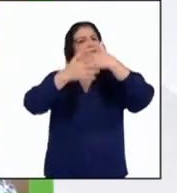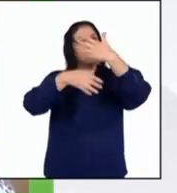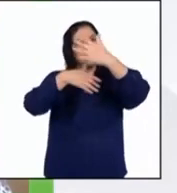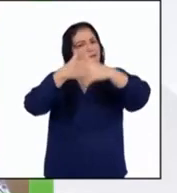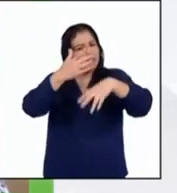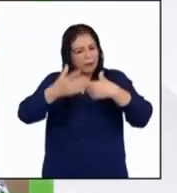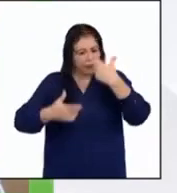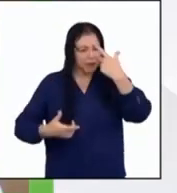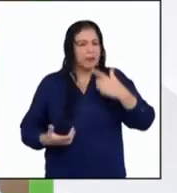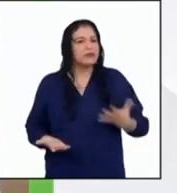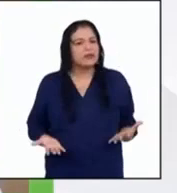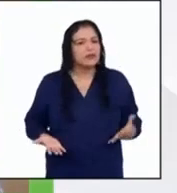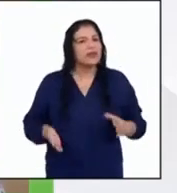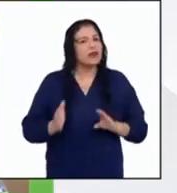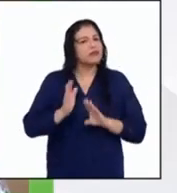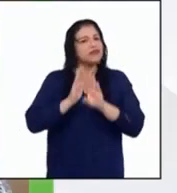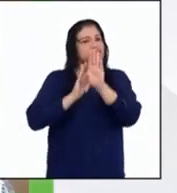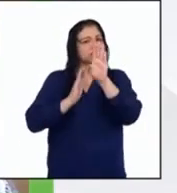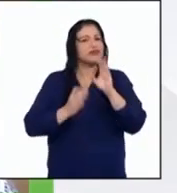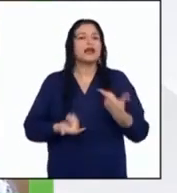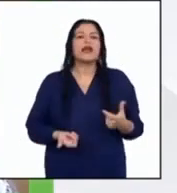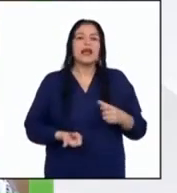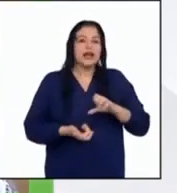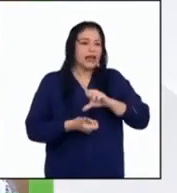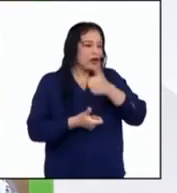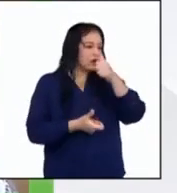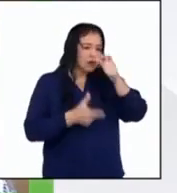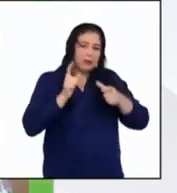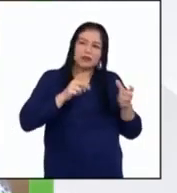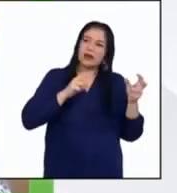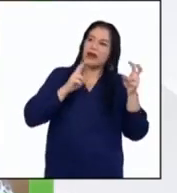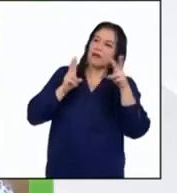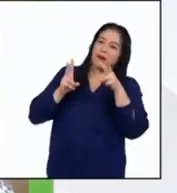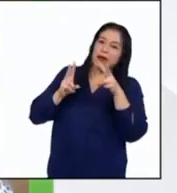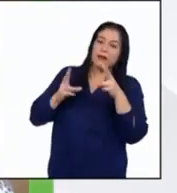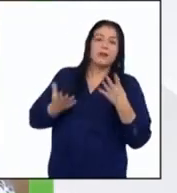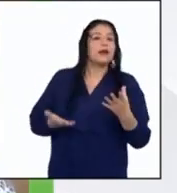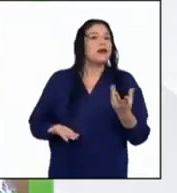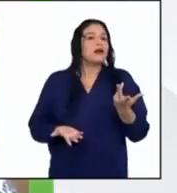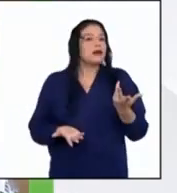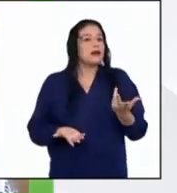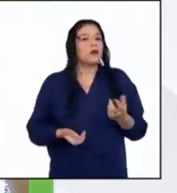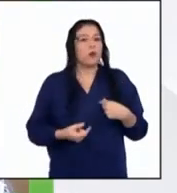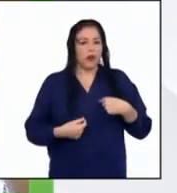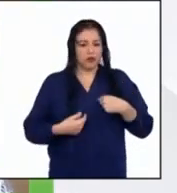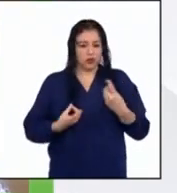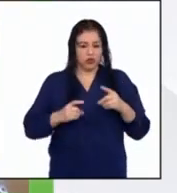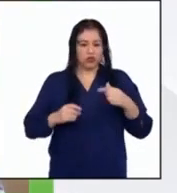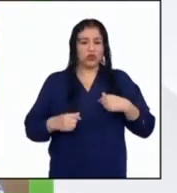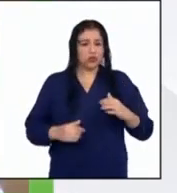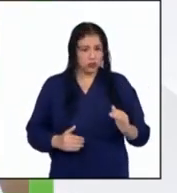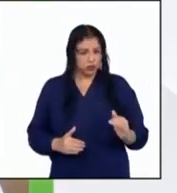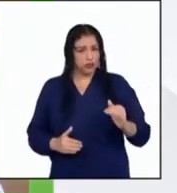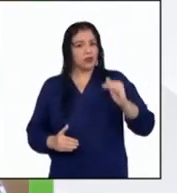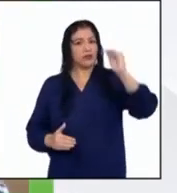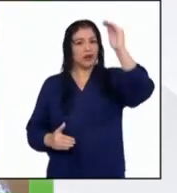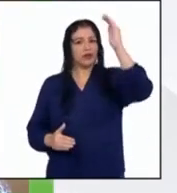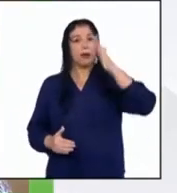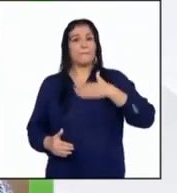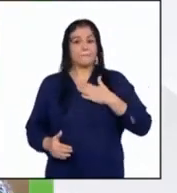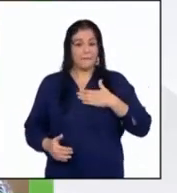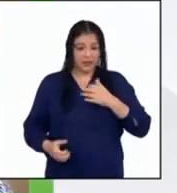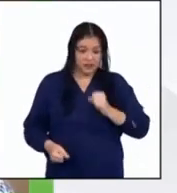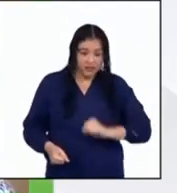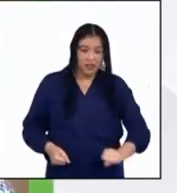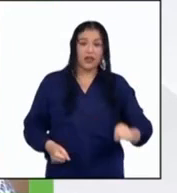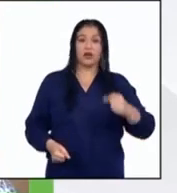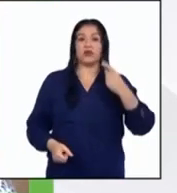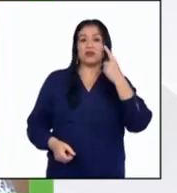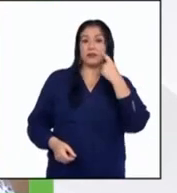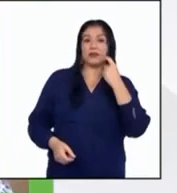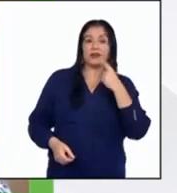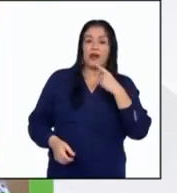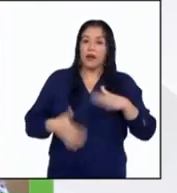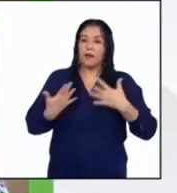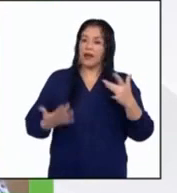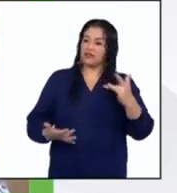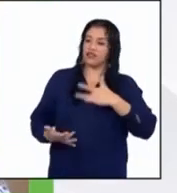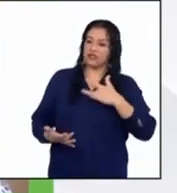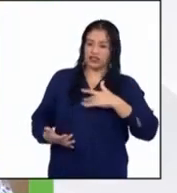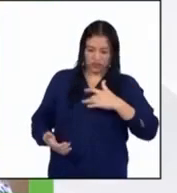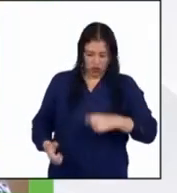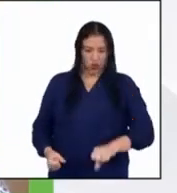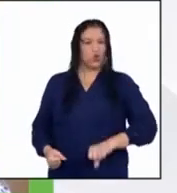personal, pasar a la historia dentro de nuestras familias, para cuando seamos grandes, nuestros hijos y nuestras hijas puedan